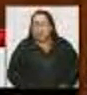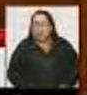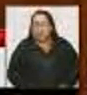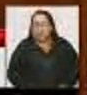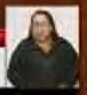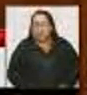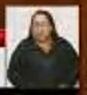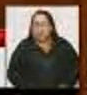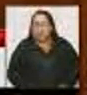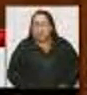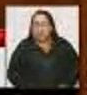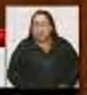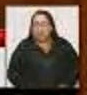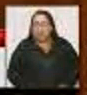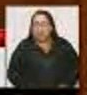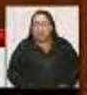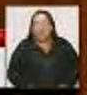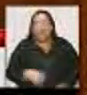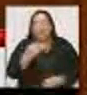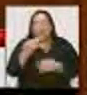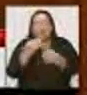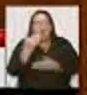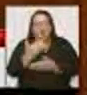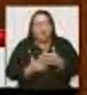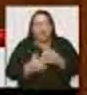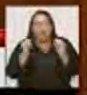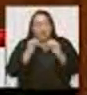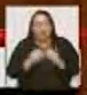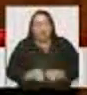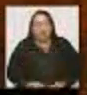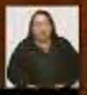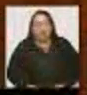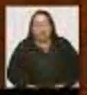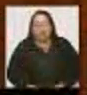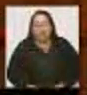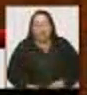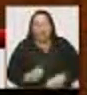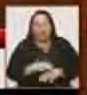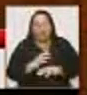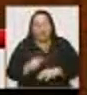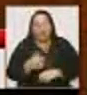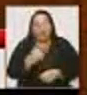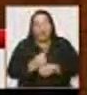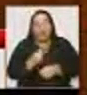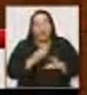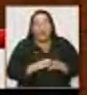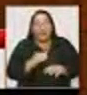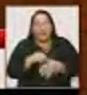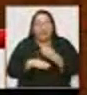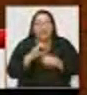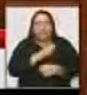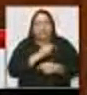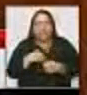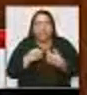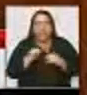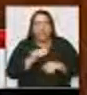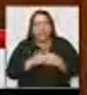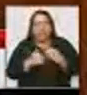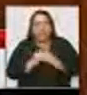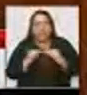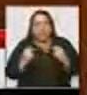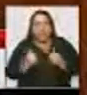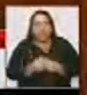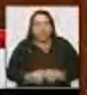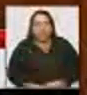A continuación, detallaremos, según el esquema que se muestra en pantalla, las principales acciones de las entidades estatales reportantes que